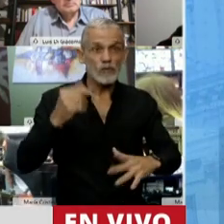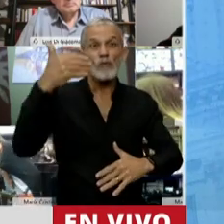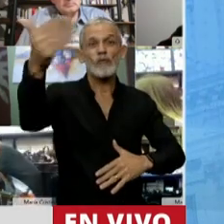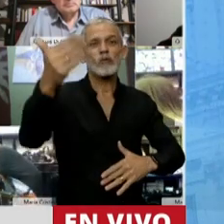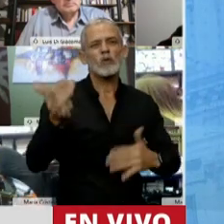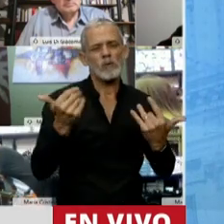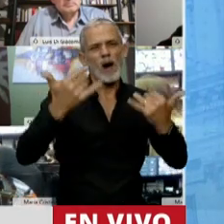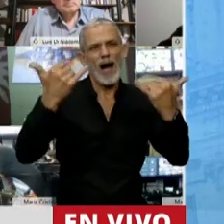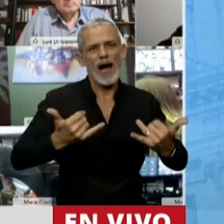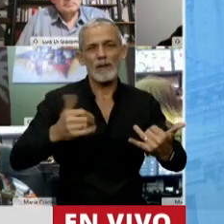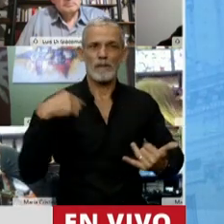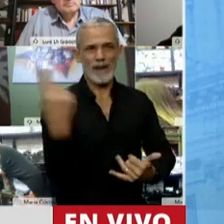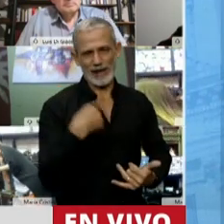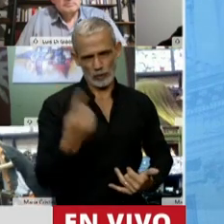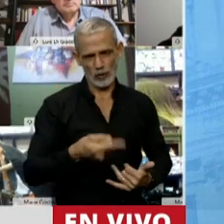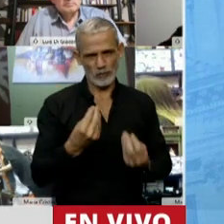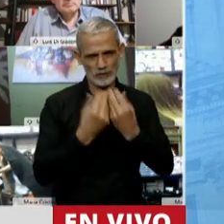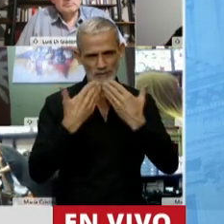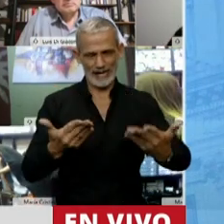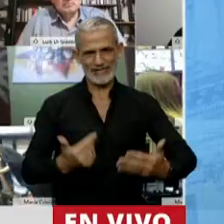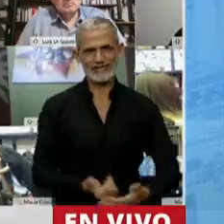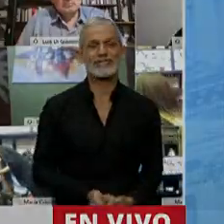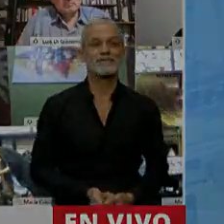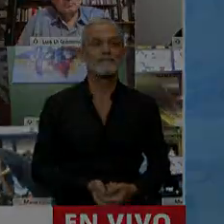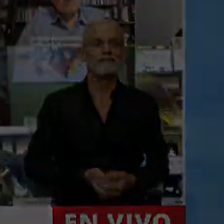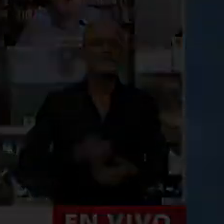por un futuro de posibilidades para todos. Muchas gracias, señor presidente.